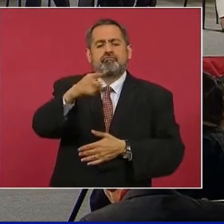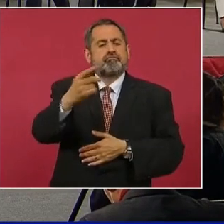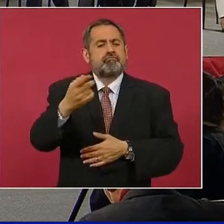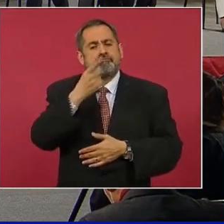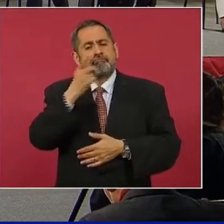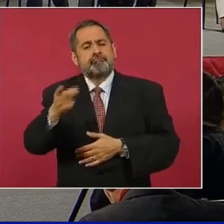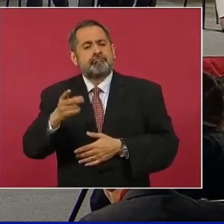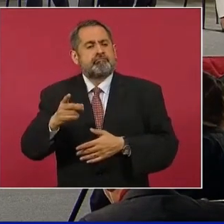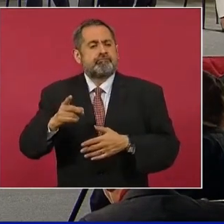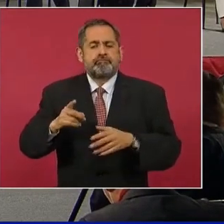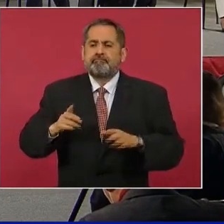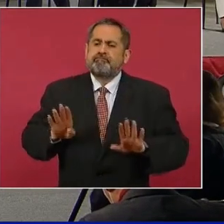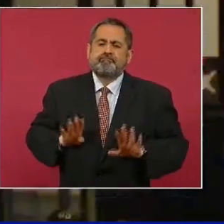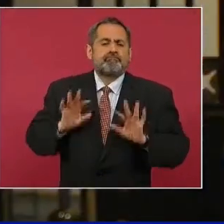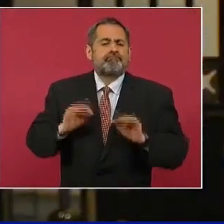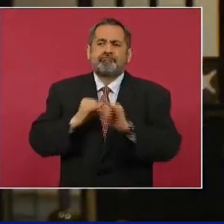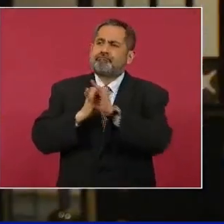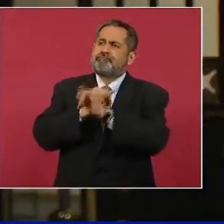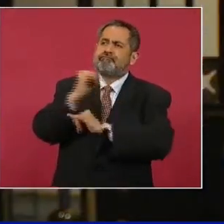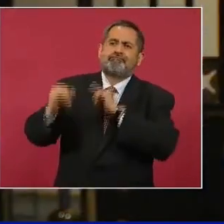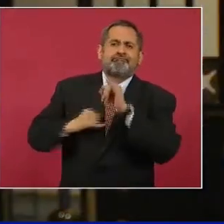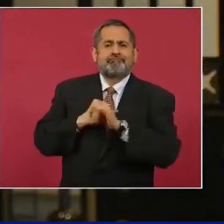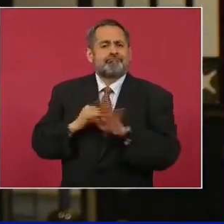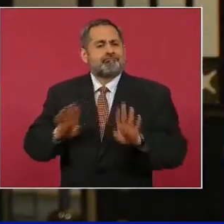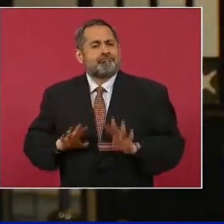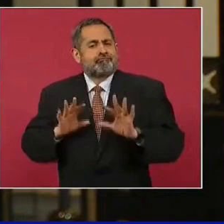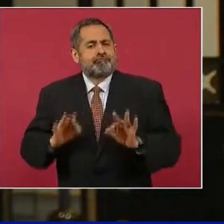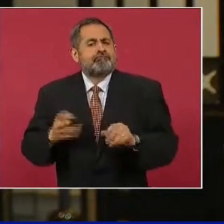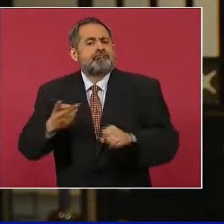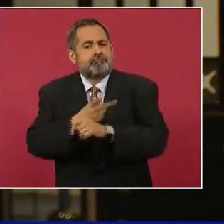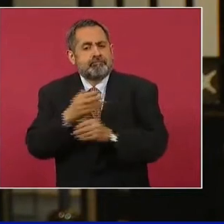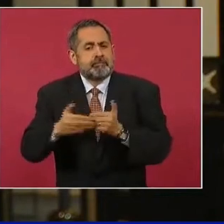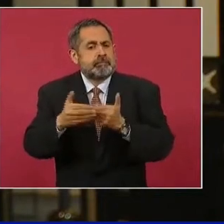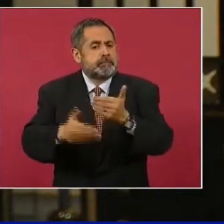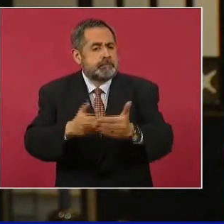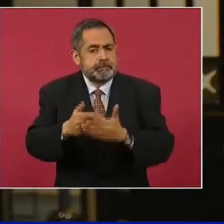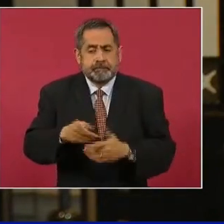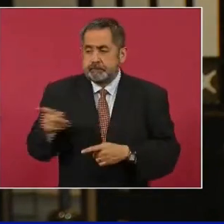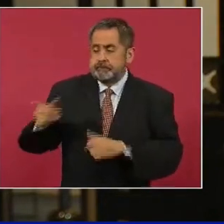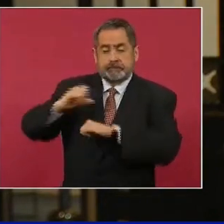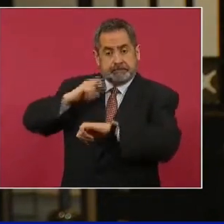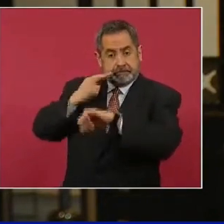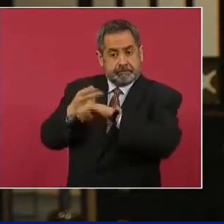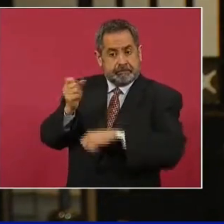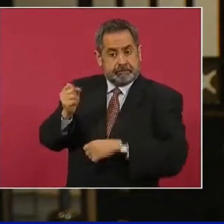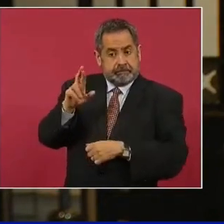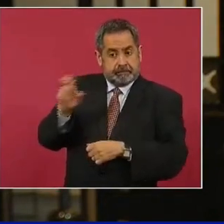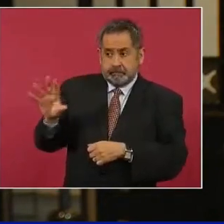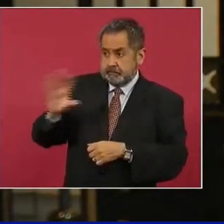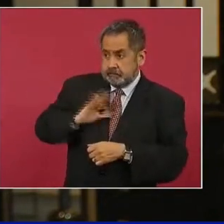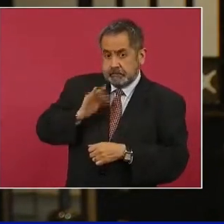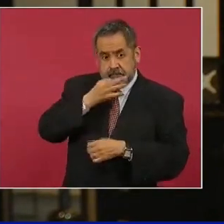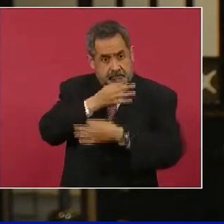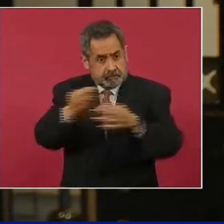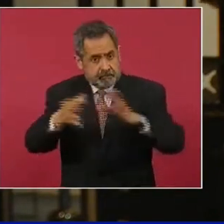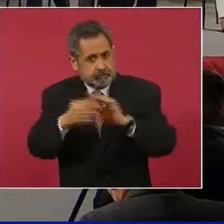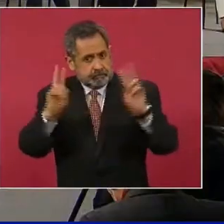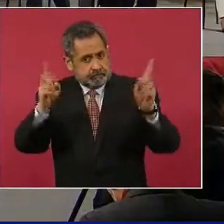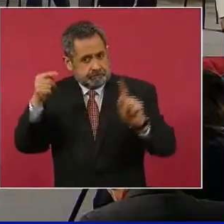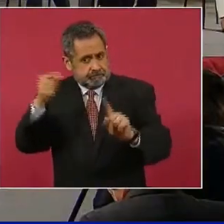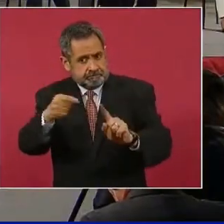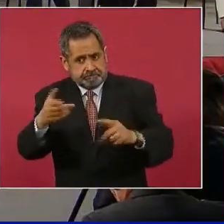de bienestar internacional, saber si se ha tenido avances, si el canciller le ha comentado algo con respecto a este tema, presidente.